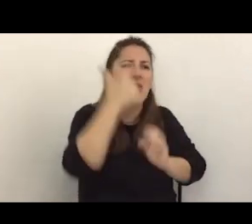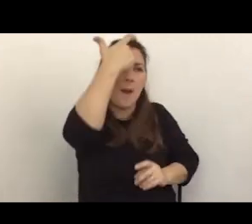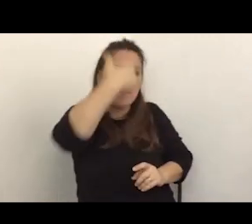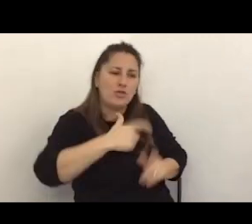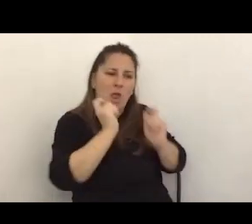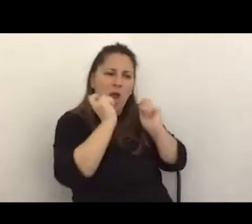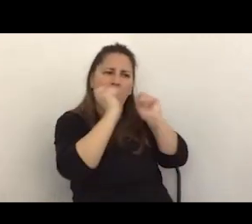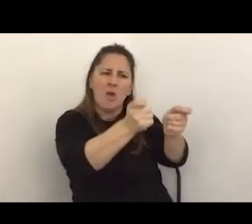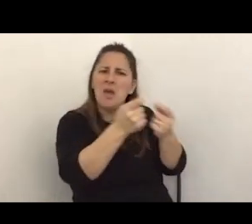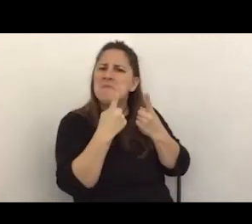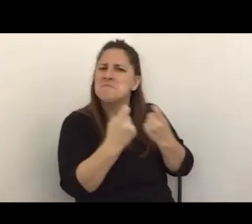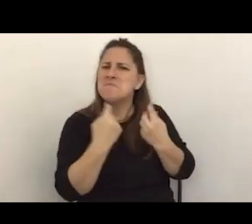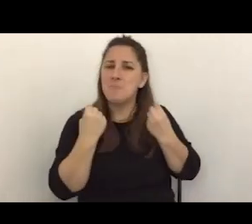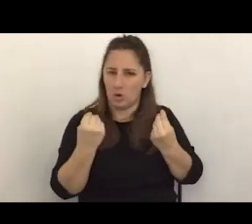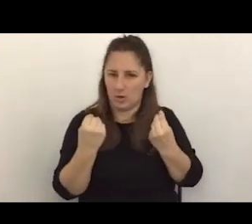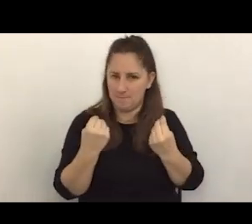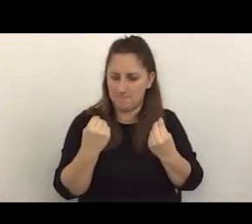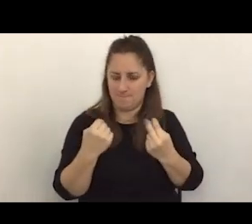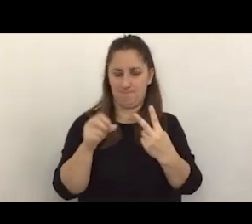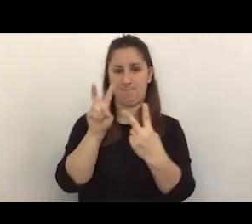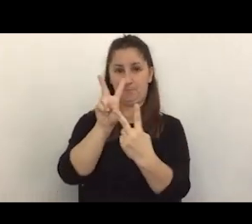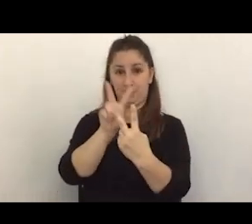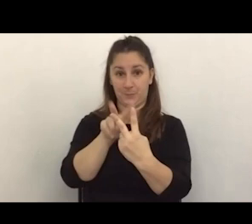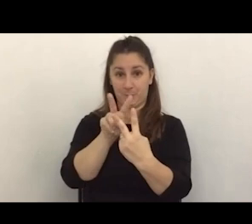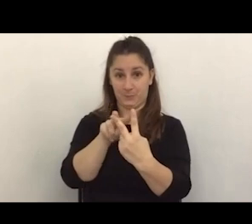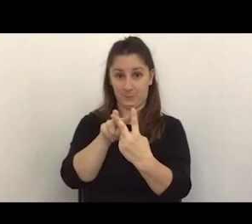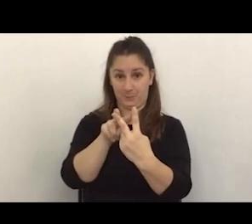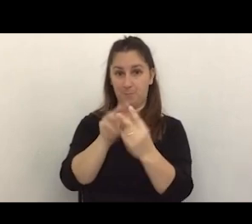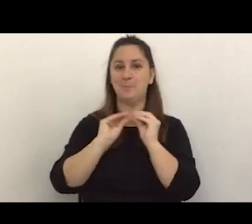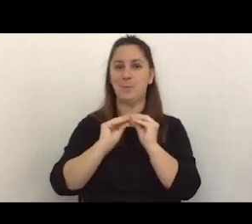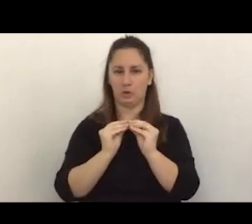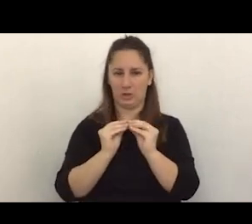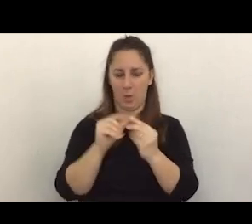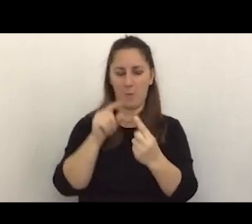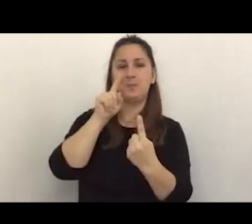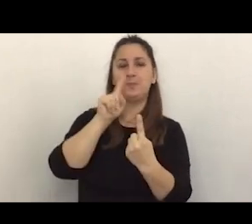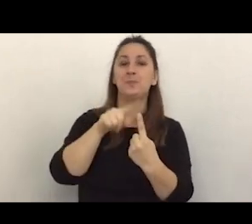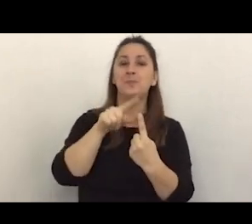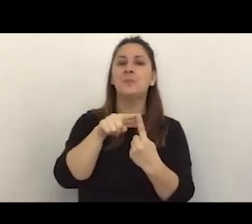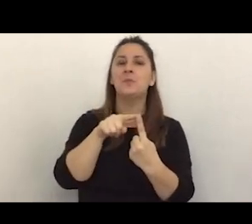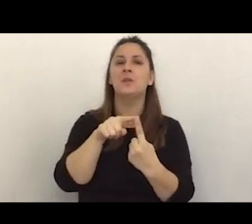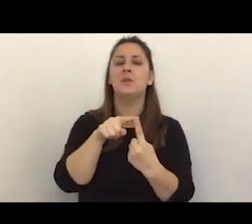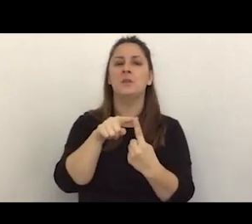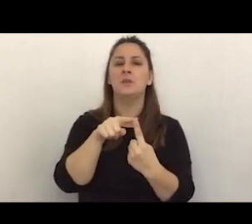Fundamentalmente por dos razones. La primera está relacionada con